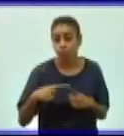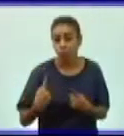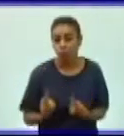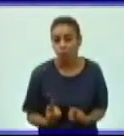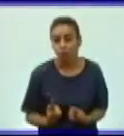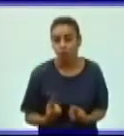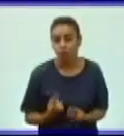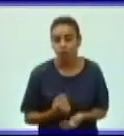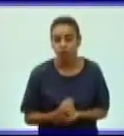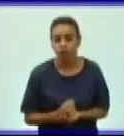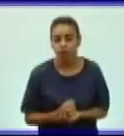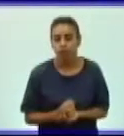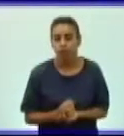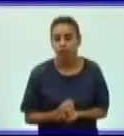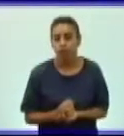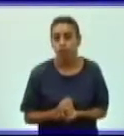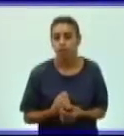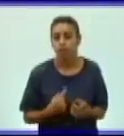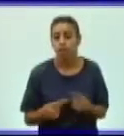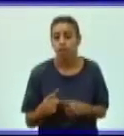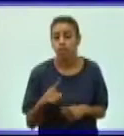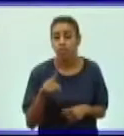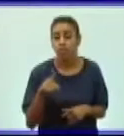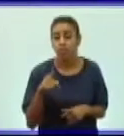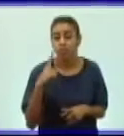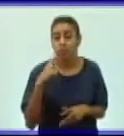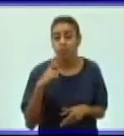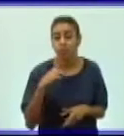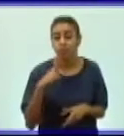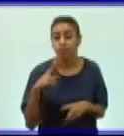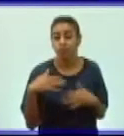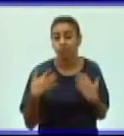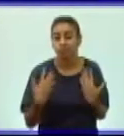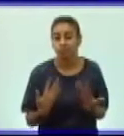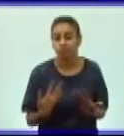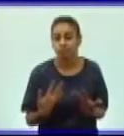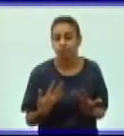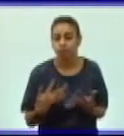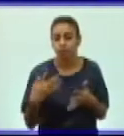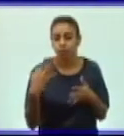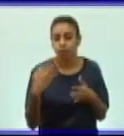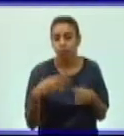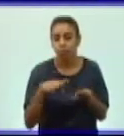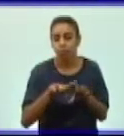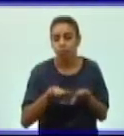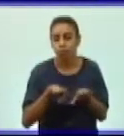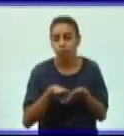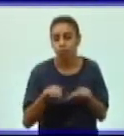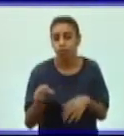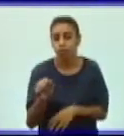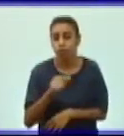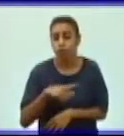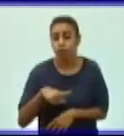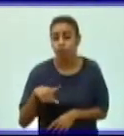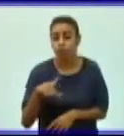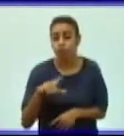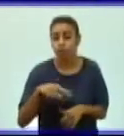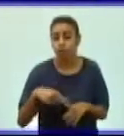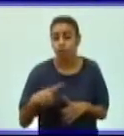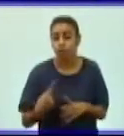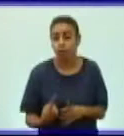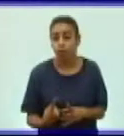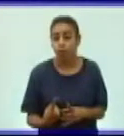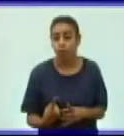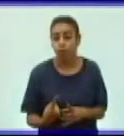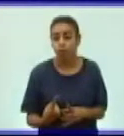queridos estudiantes, van a también traer como resultado que se vaya lacerando una sociedad que con empeño se venía formando desde el